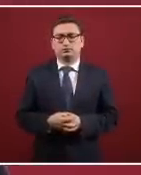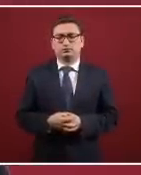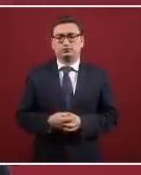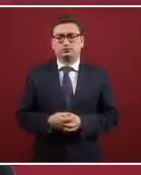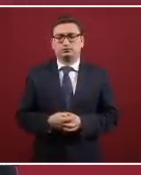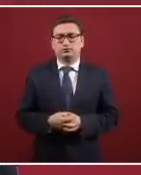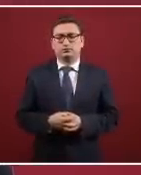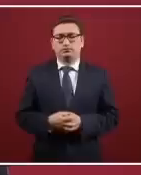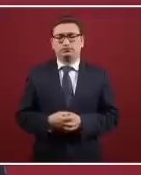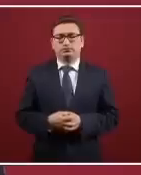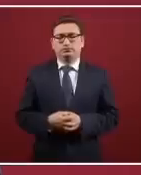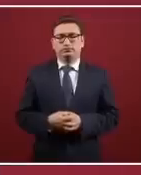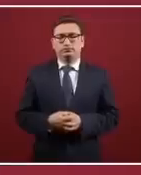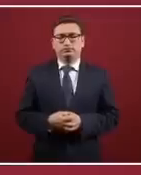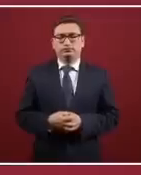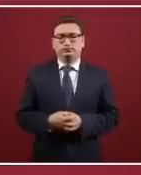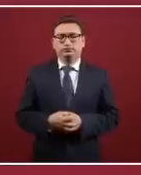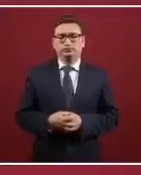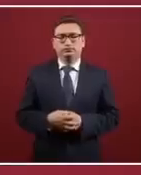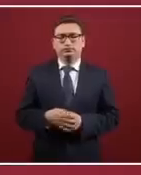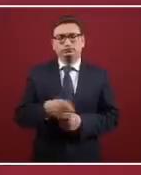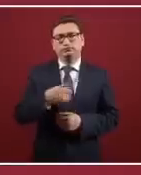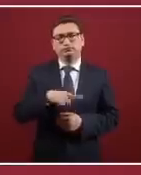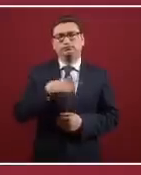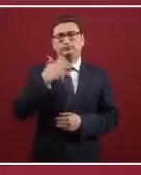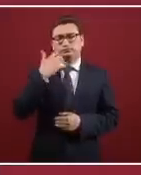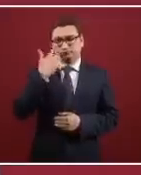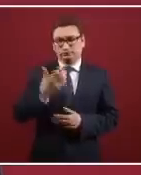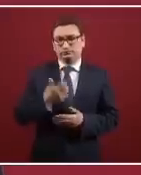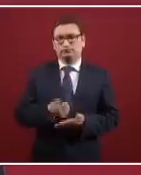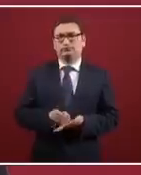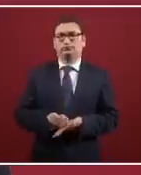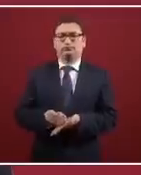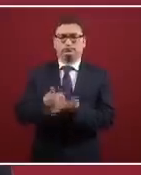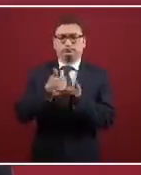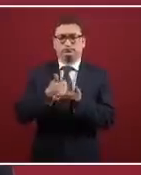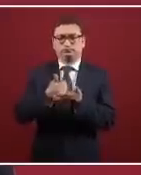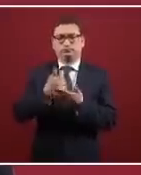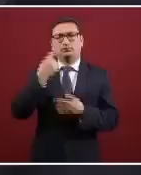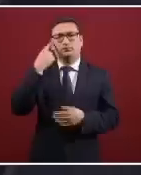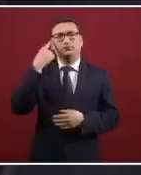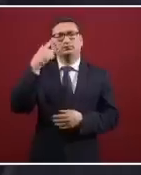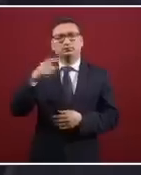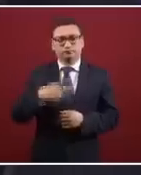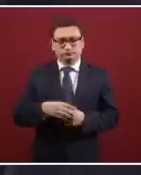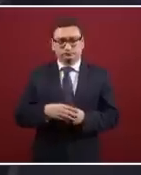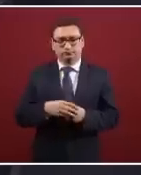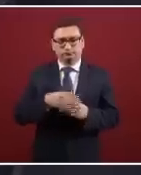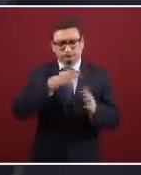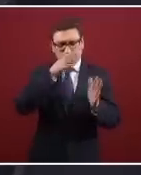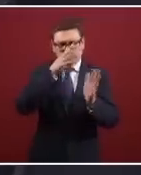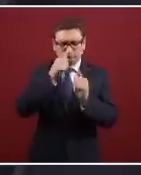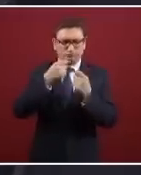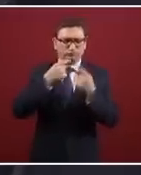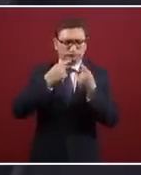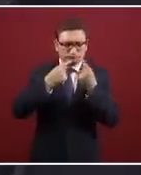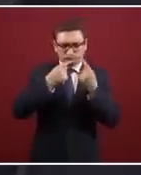desean ayudar para encontrar un acuerdo